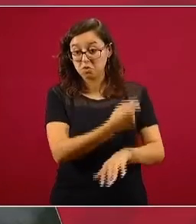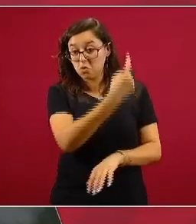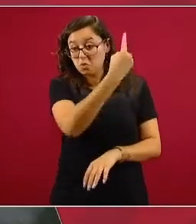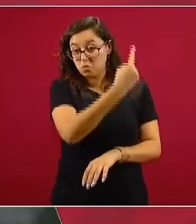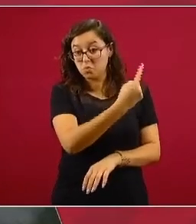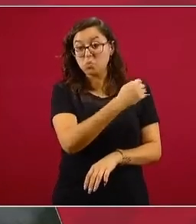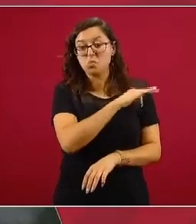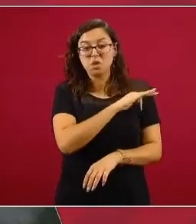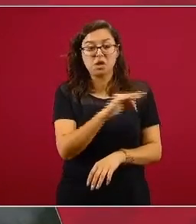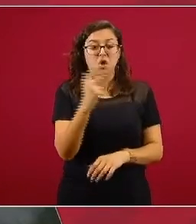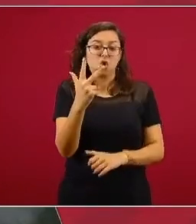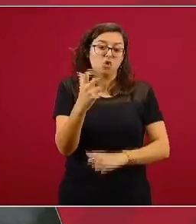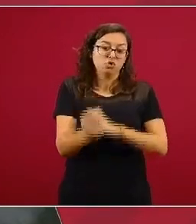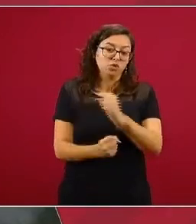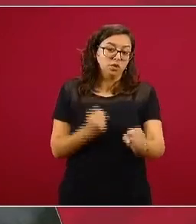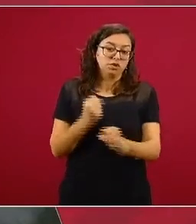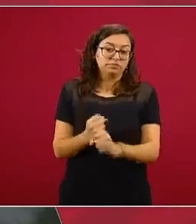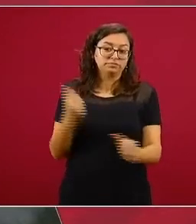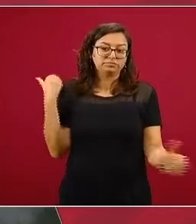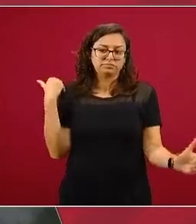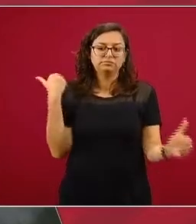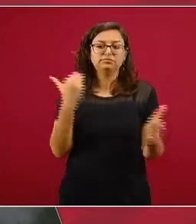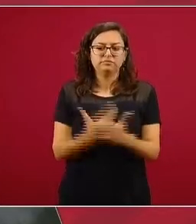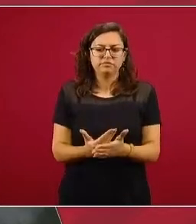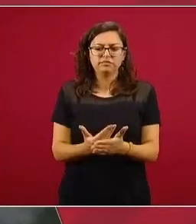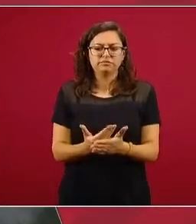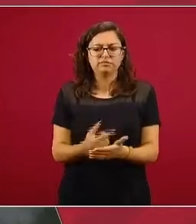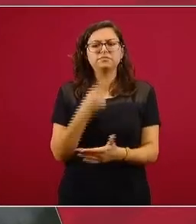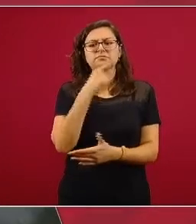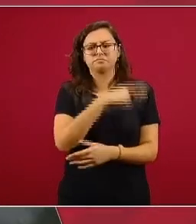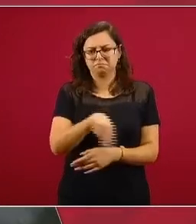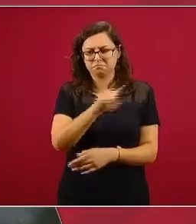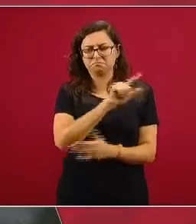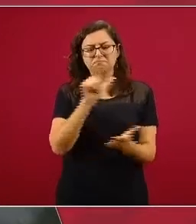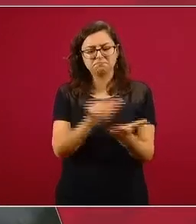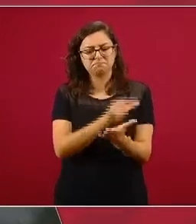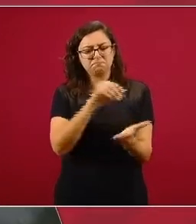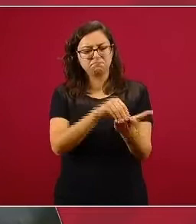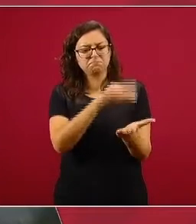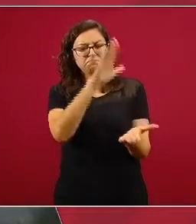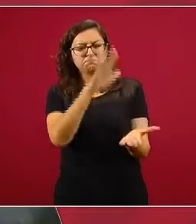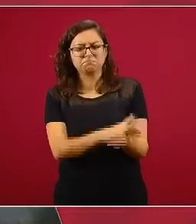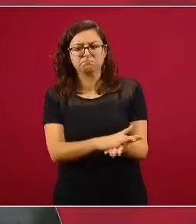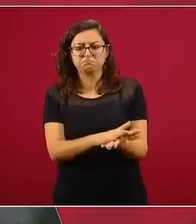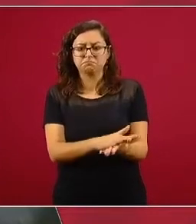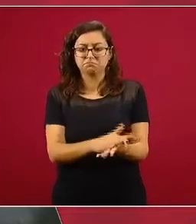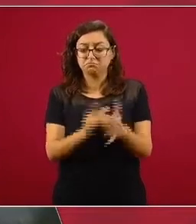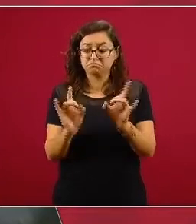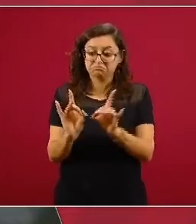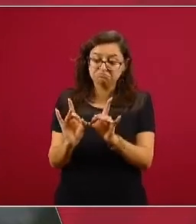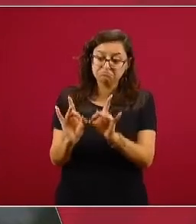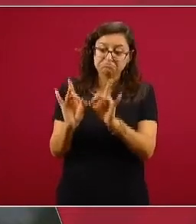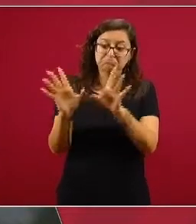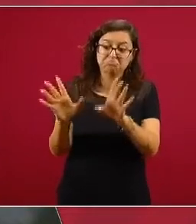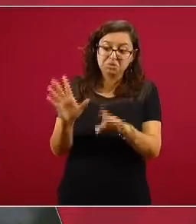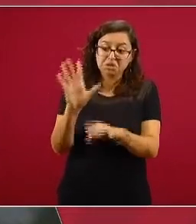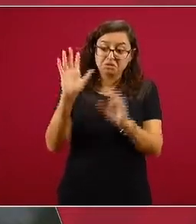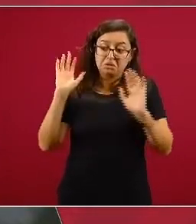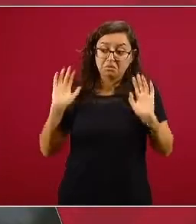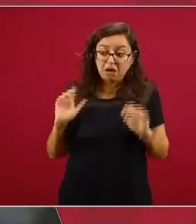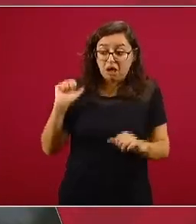varios años, más de 8, tienen un mecanismo legal para exceptuar de responsabilidad